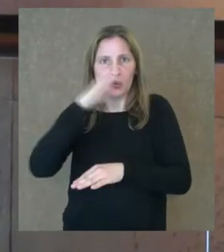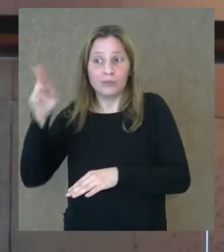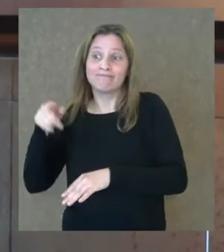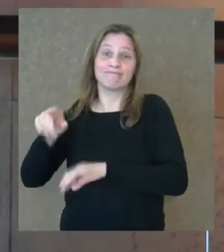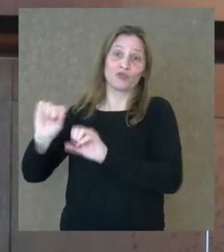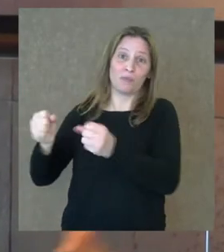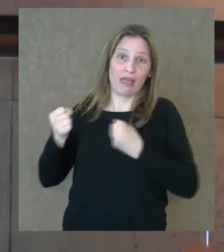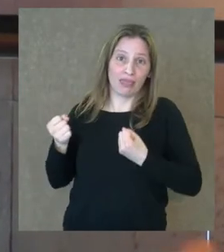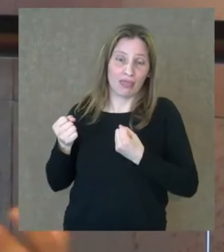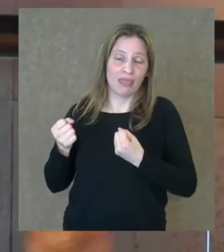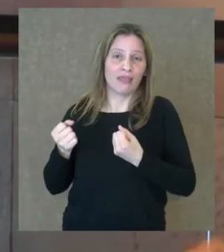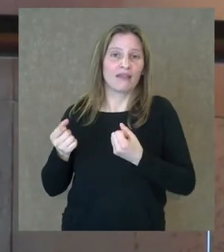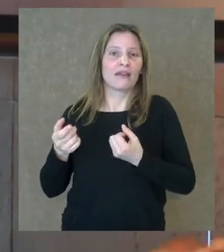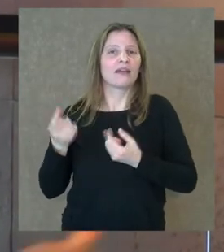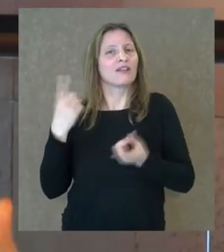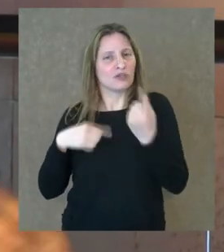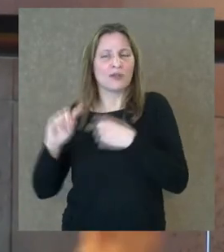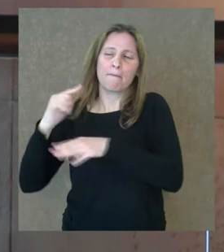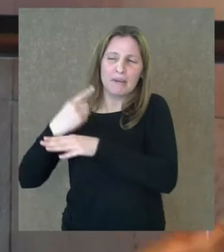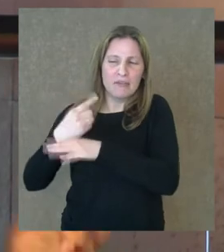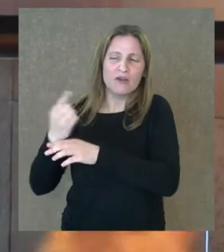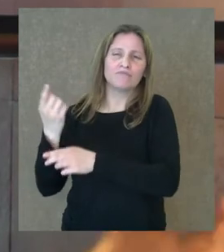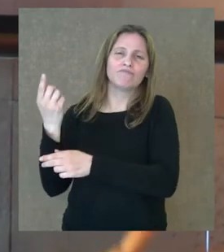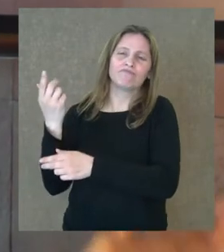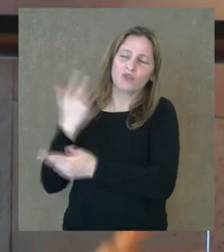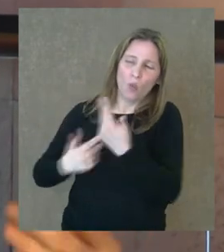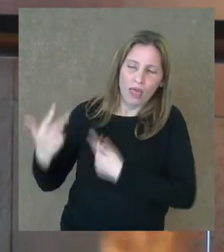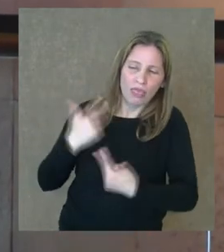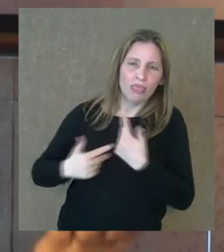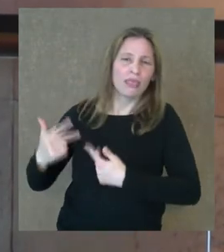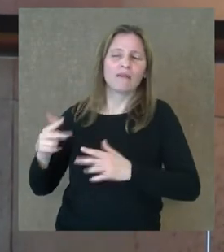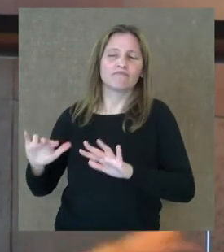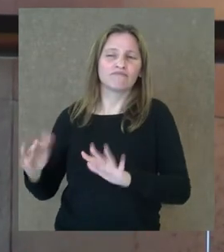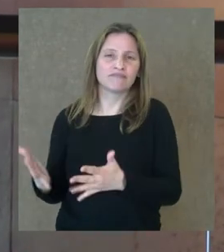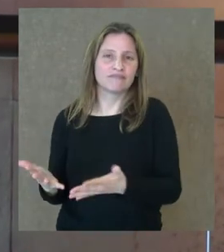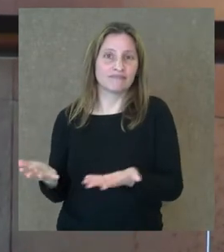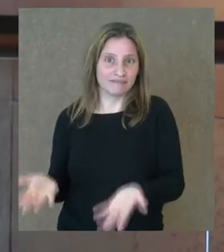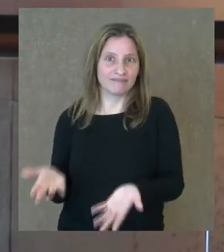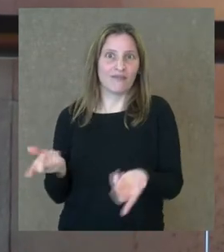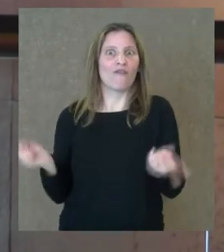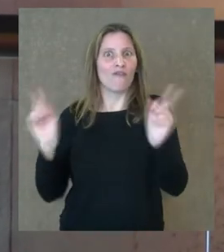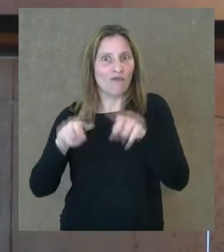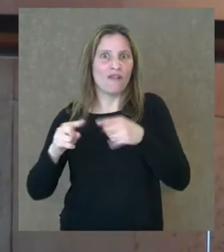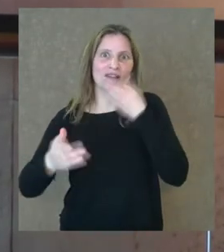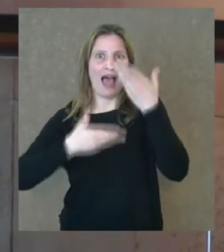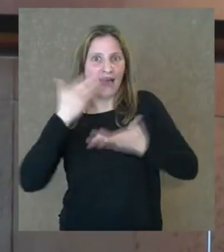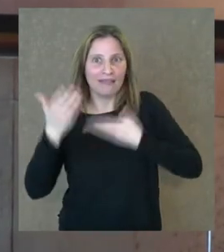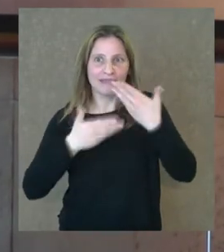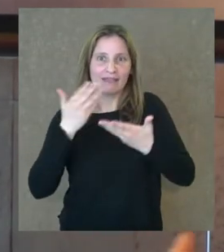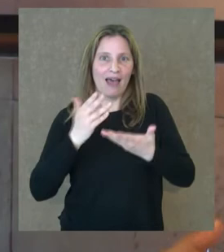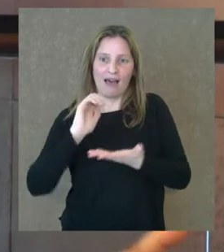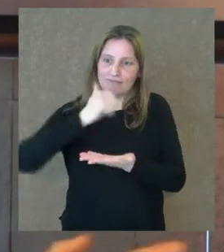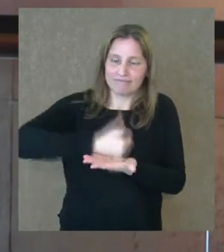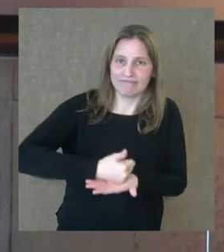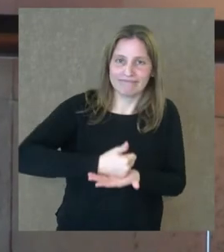suspender entonces bueno un poco para hablemos primero de esa circunstancia y qué significa para ti volver a hablarles